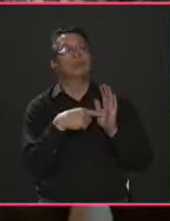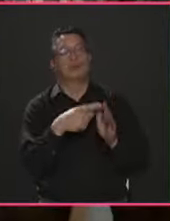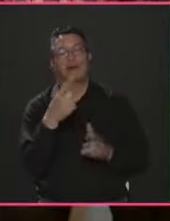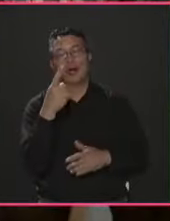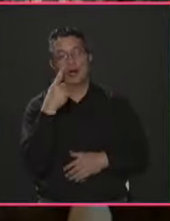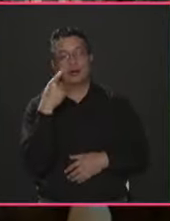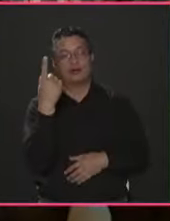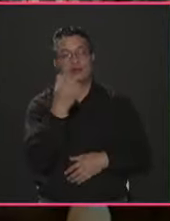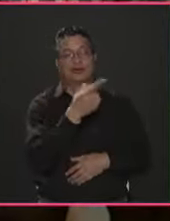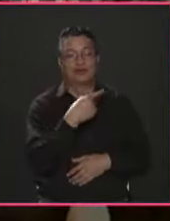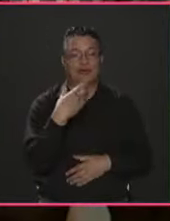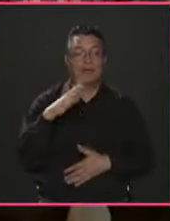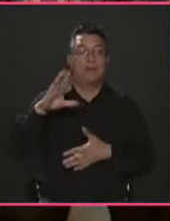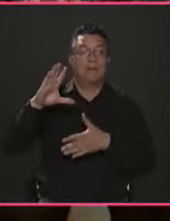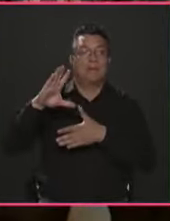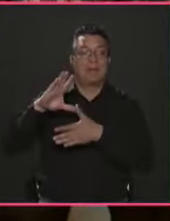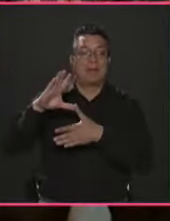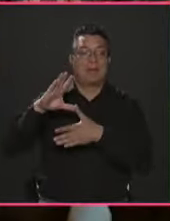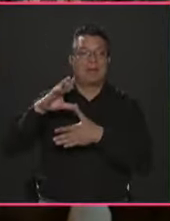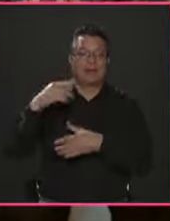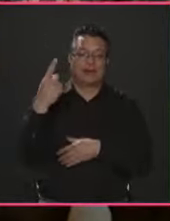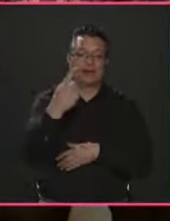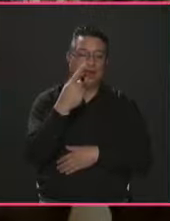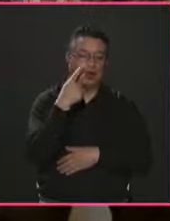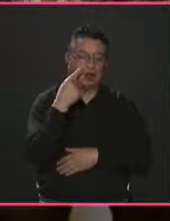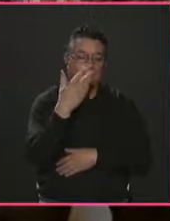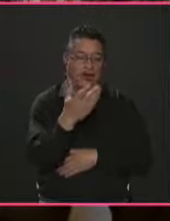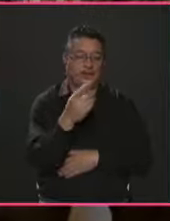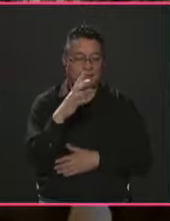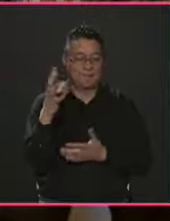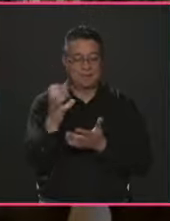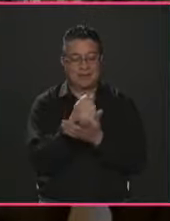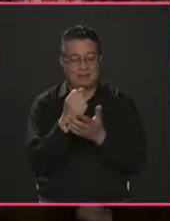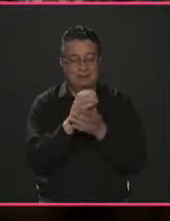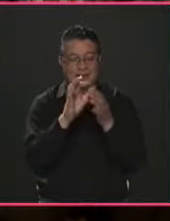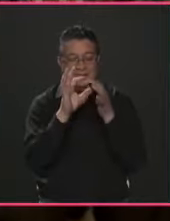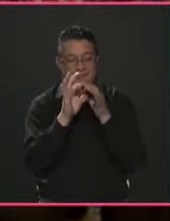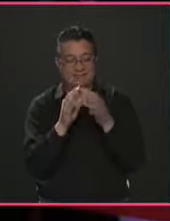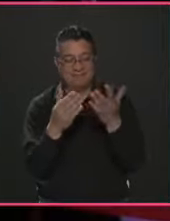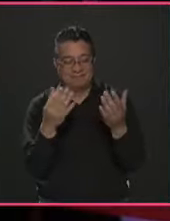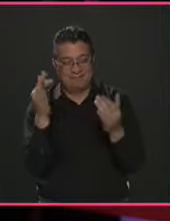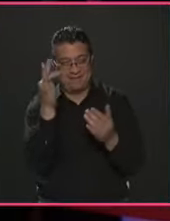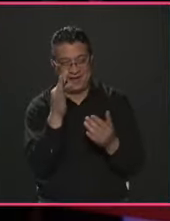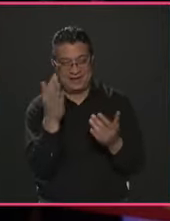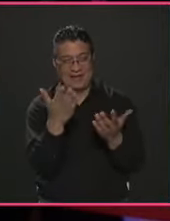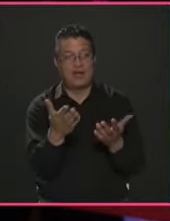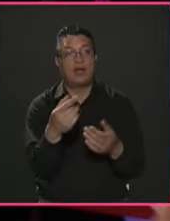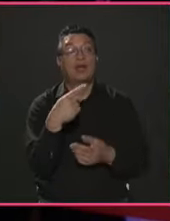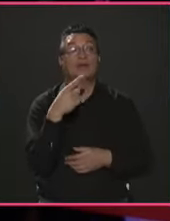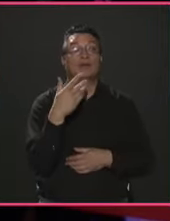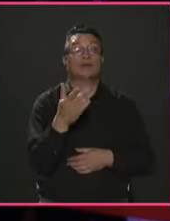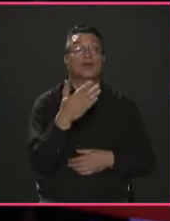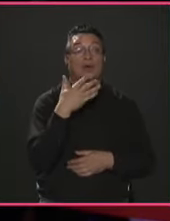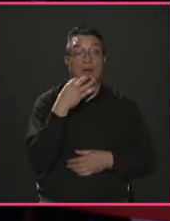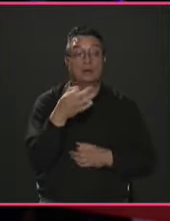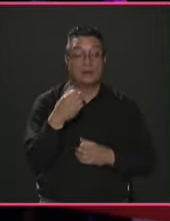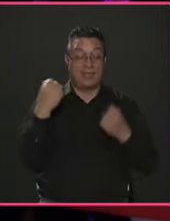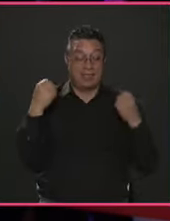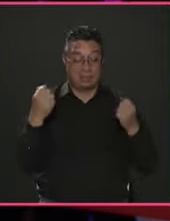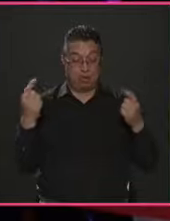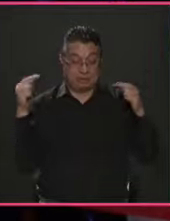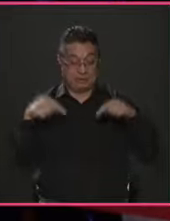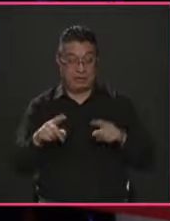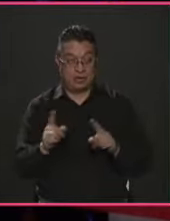desde los Panamericanos todos Te conocemos eh Te felicitamos por tus logros pero acá tú estás Eh bueno no vas a realizar tu deporte